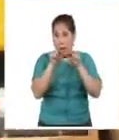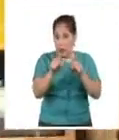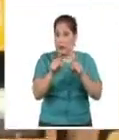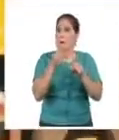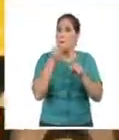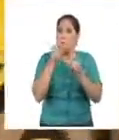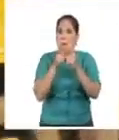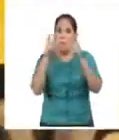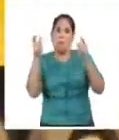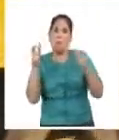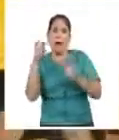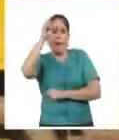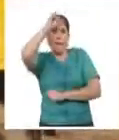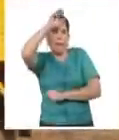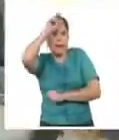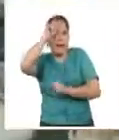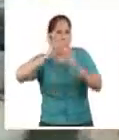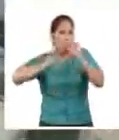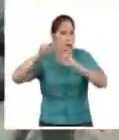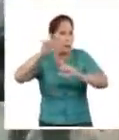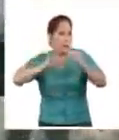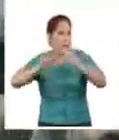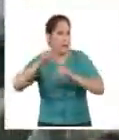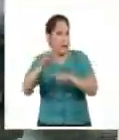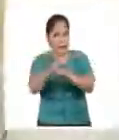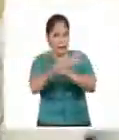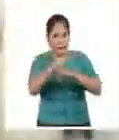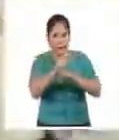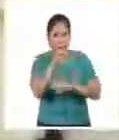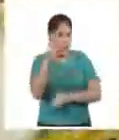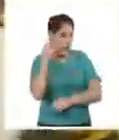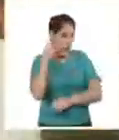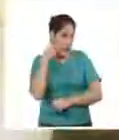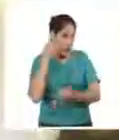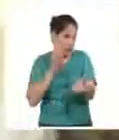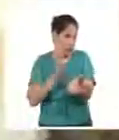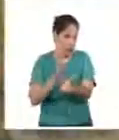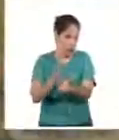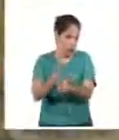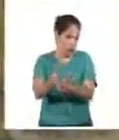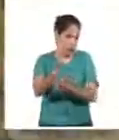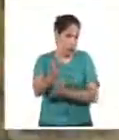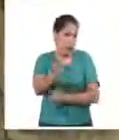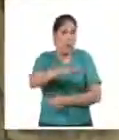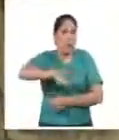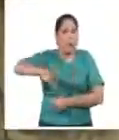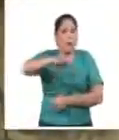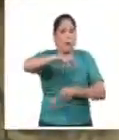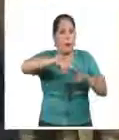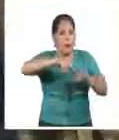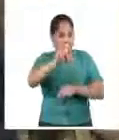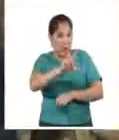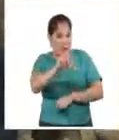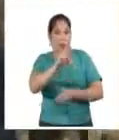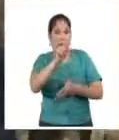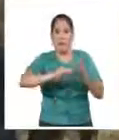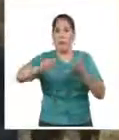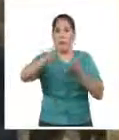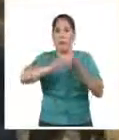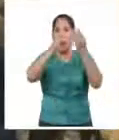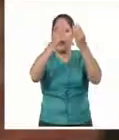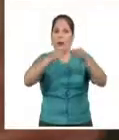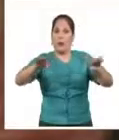mayores reservas de níquel de Cuba. Durante 3 años consecutivos en esta región del país, el plan turquino